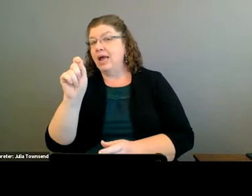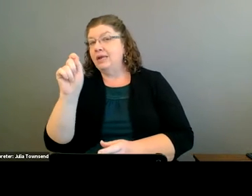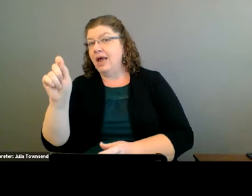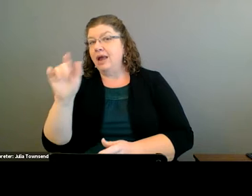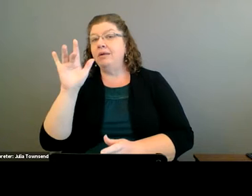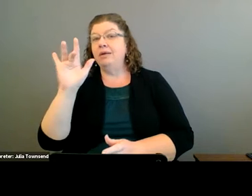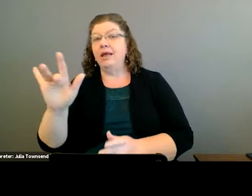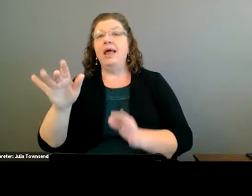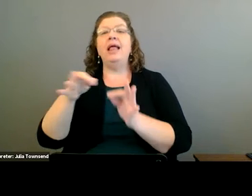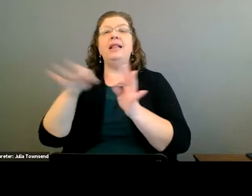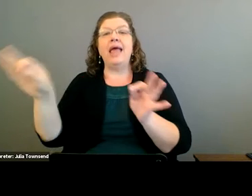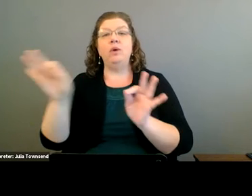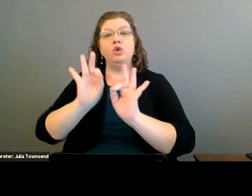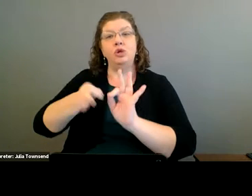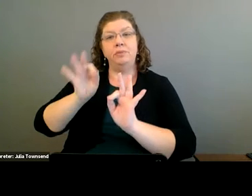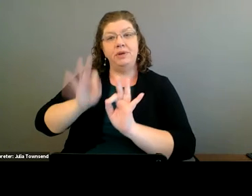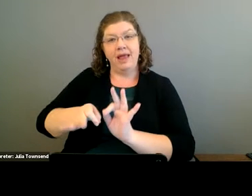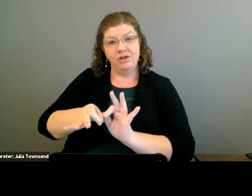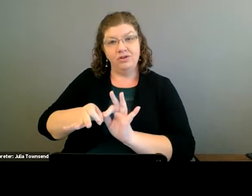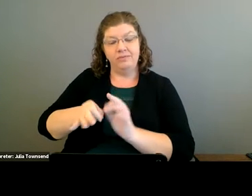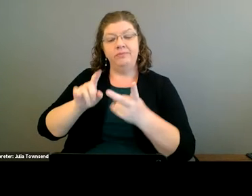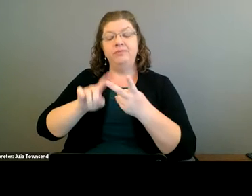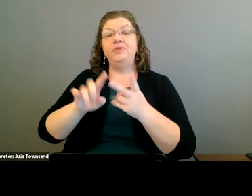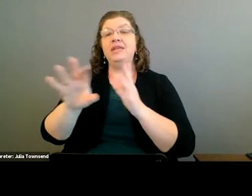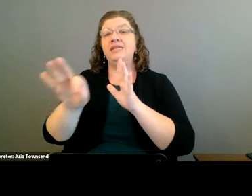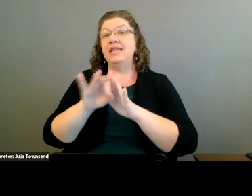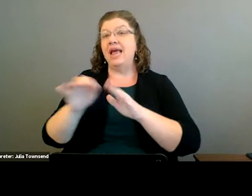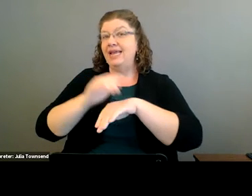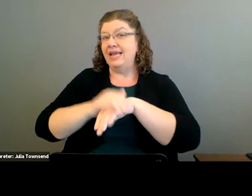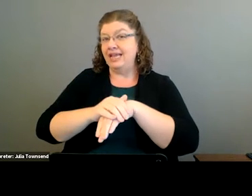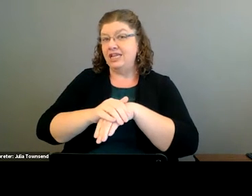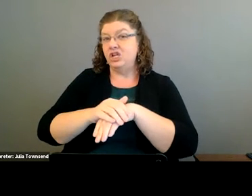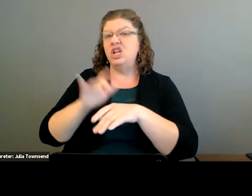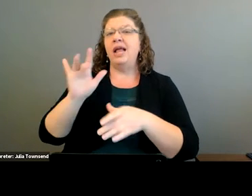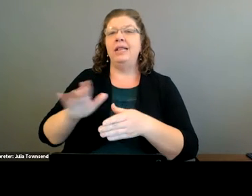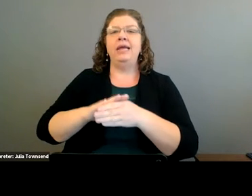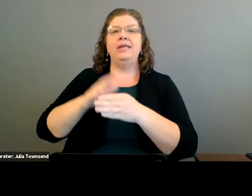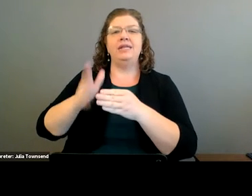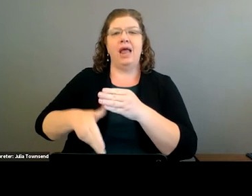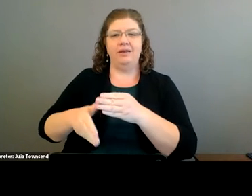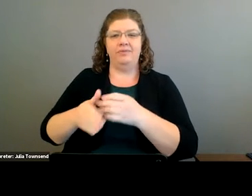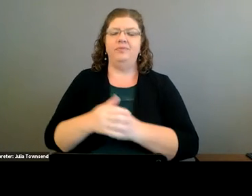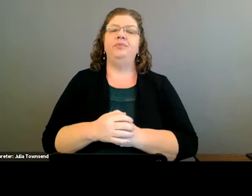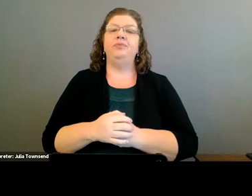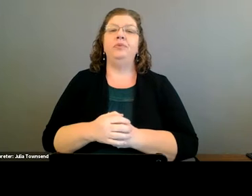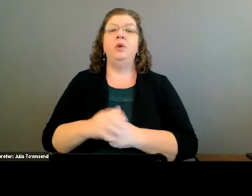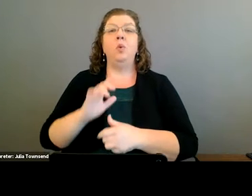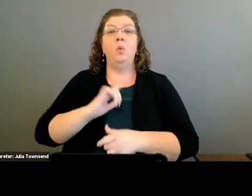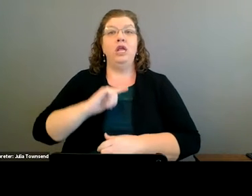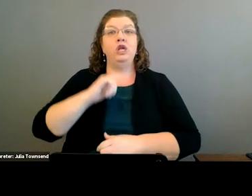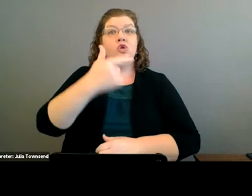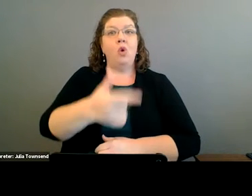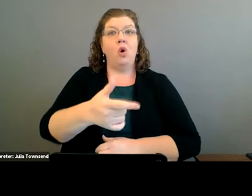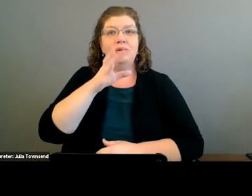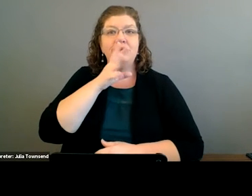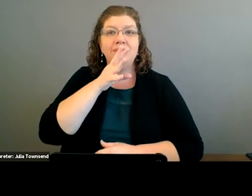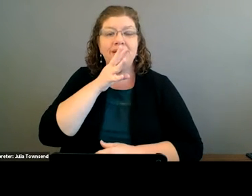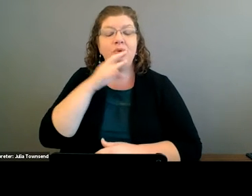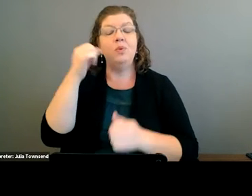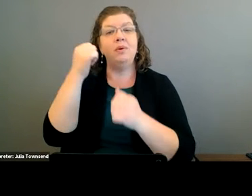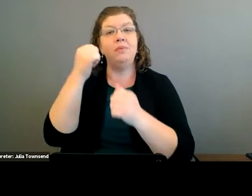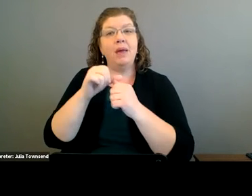puntos y seleccione interpretación de idiomas. Después seleccione su idioma de su preferencia y después dele clic en aceptar. Y cuando sea su turno de